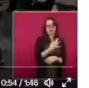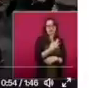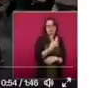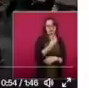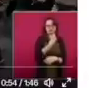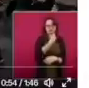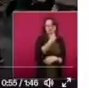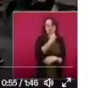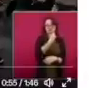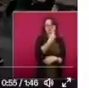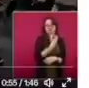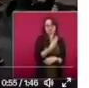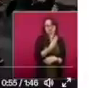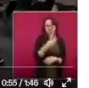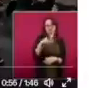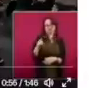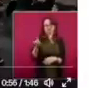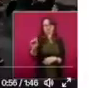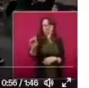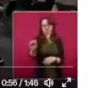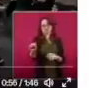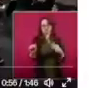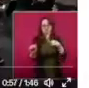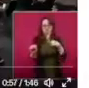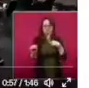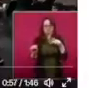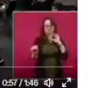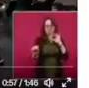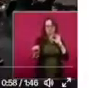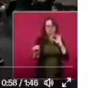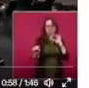60. Entonces aquí me entero. Ah,